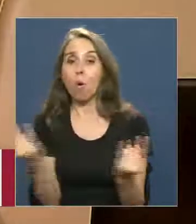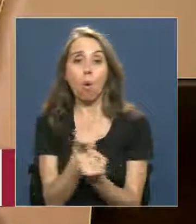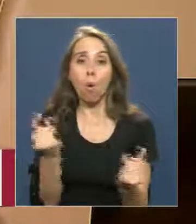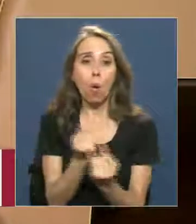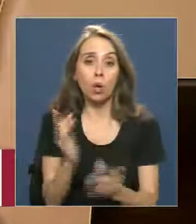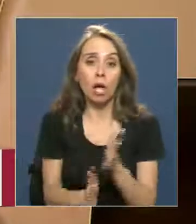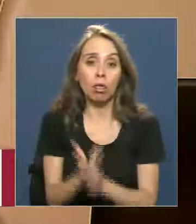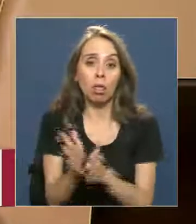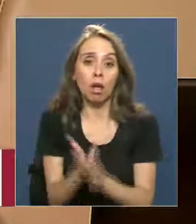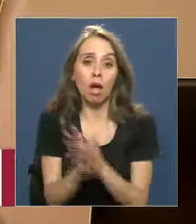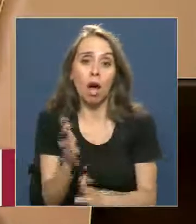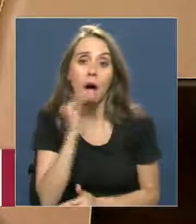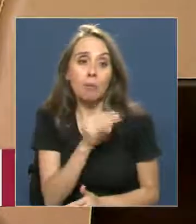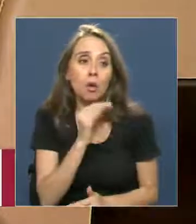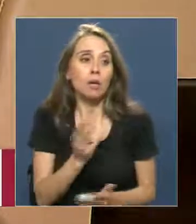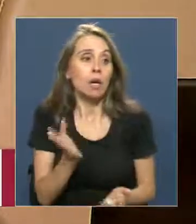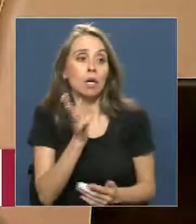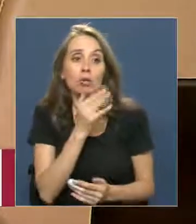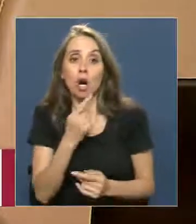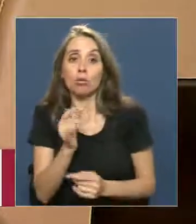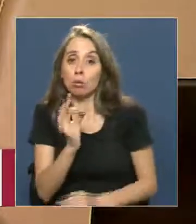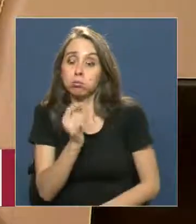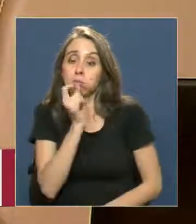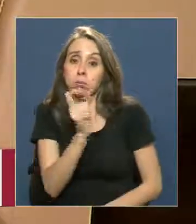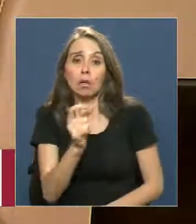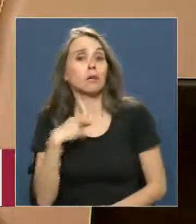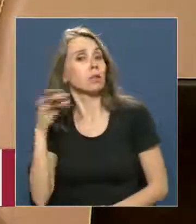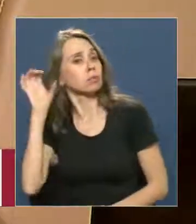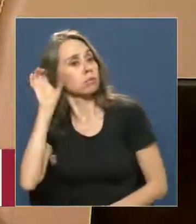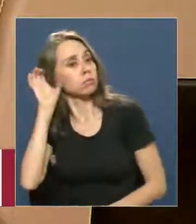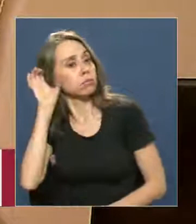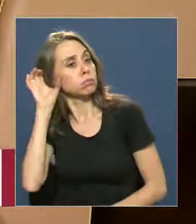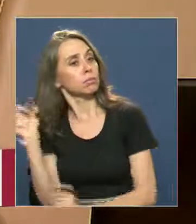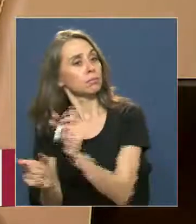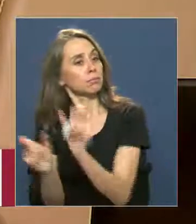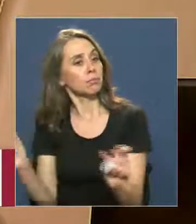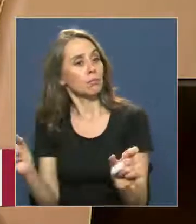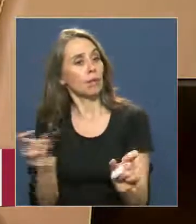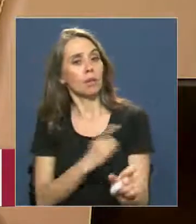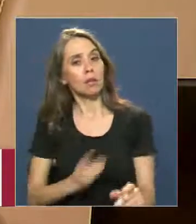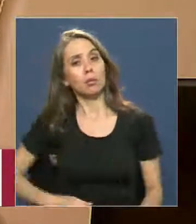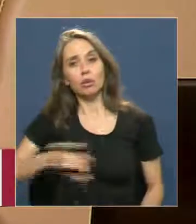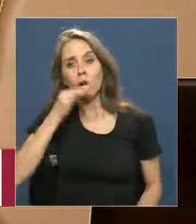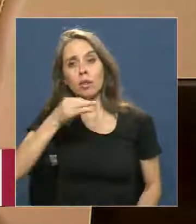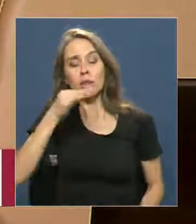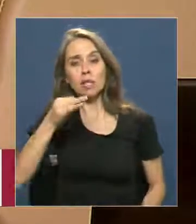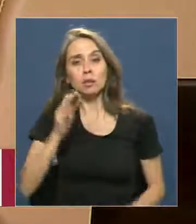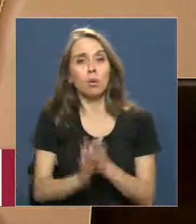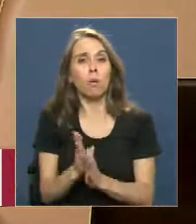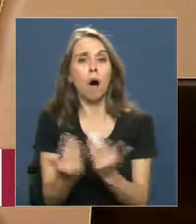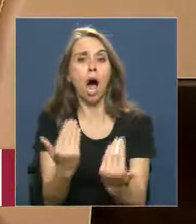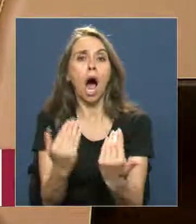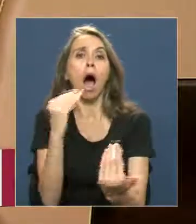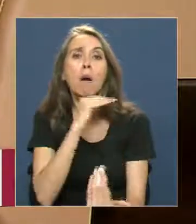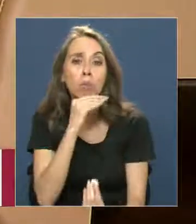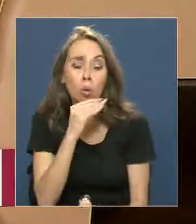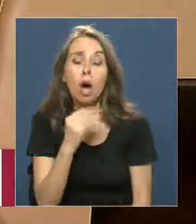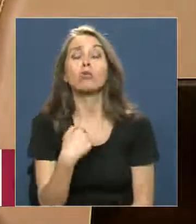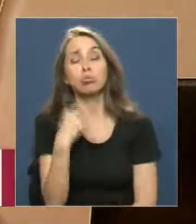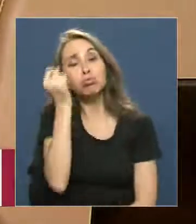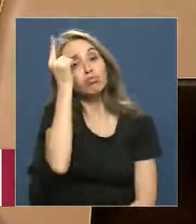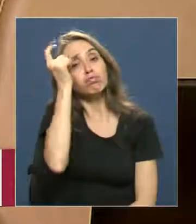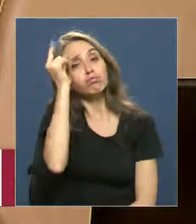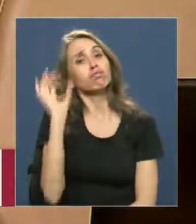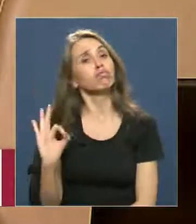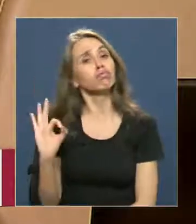acelerada, porque creo que no caben los otros calificativos que he escuchado en intervenciones anteriores, pero también entiendo perfecto, y por eso